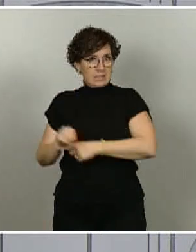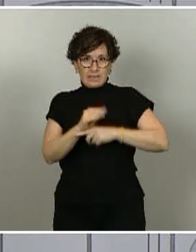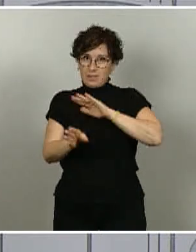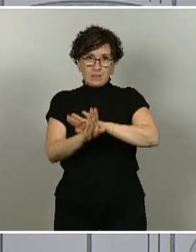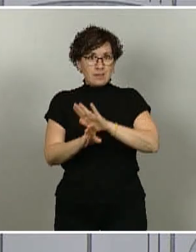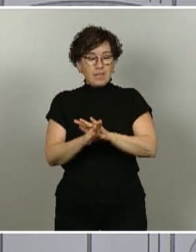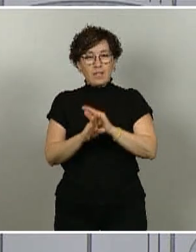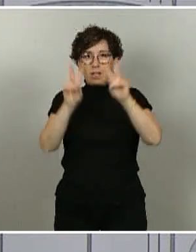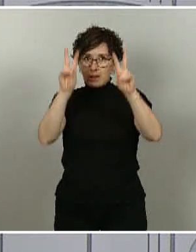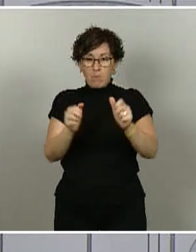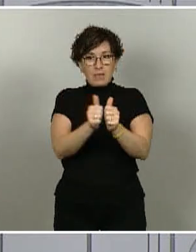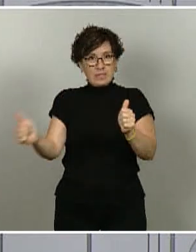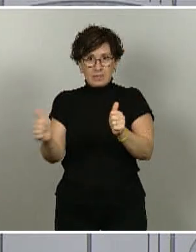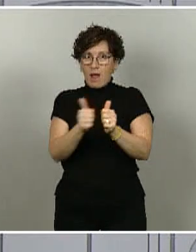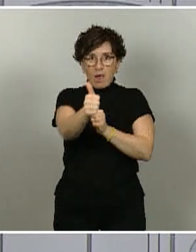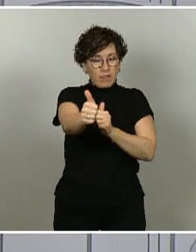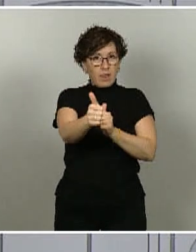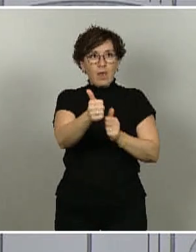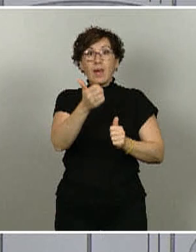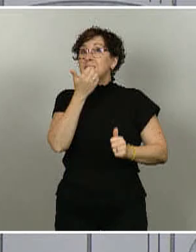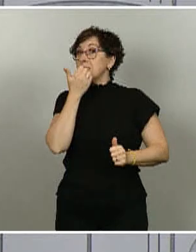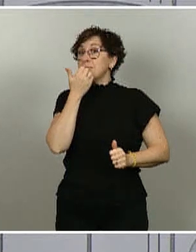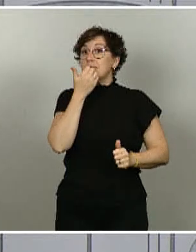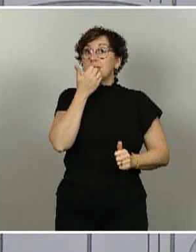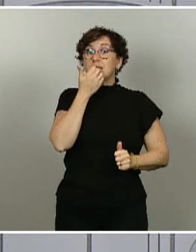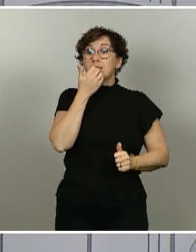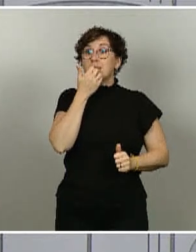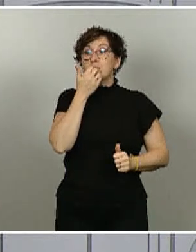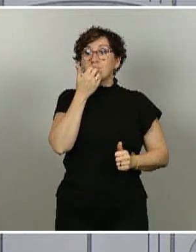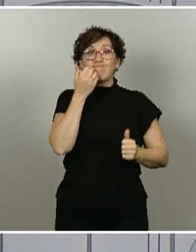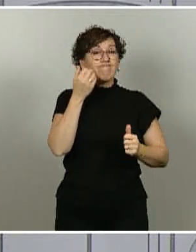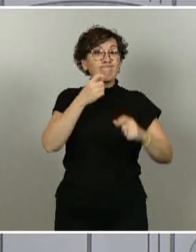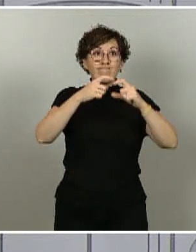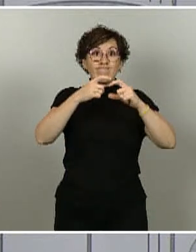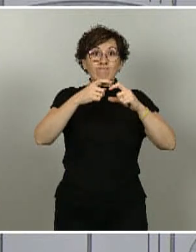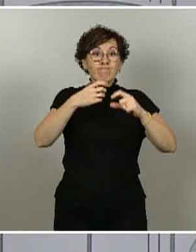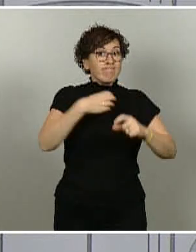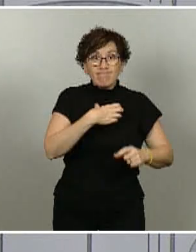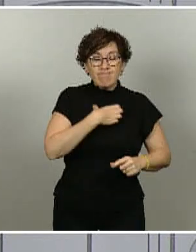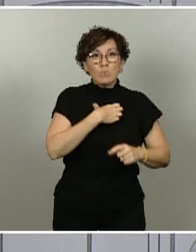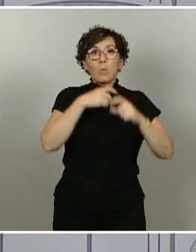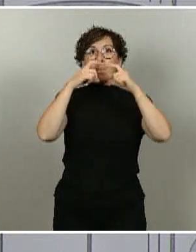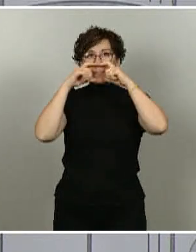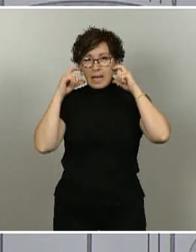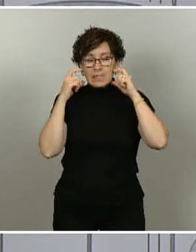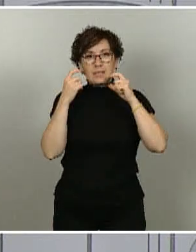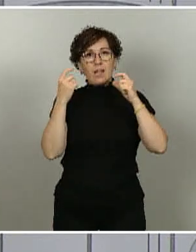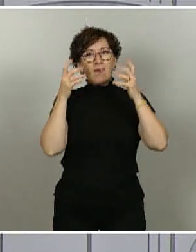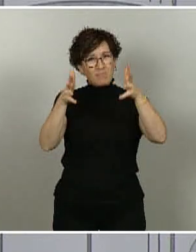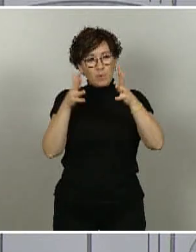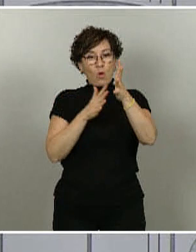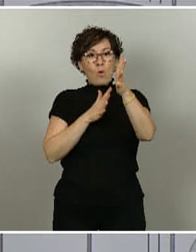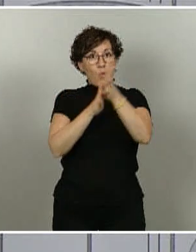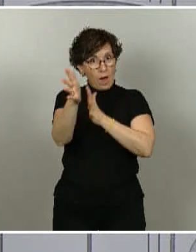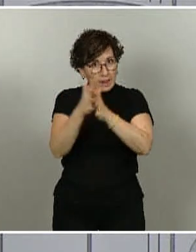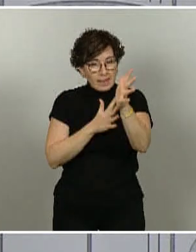que mantener, y en caso de que no se pueda utilizar las medidas adecuadas, mascarilla fundamentalmente, quizás los guantes, y procurar